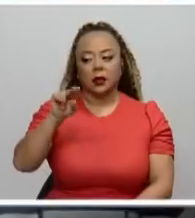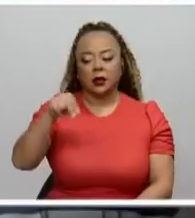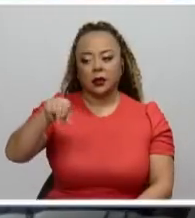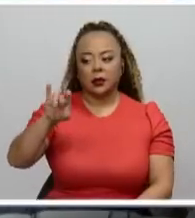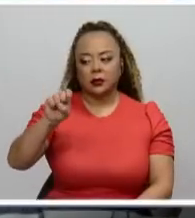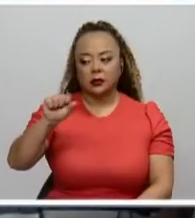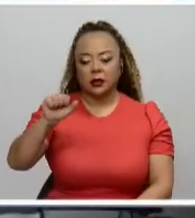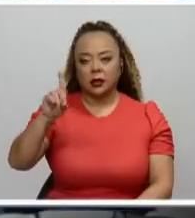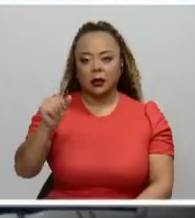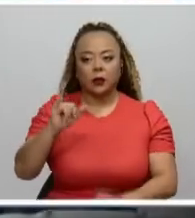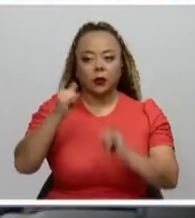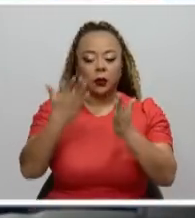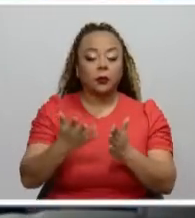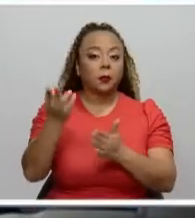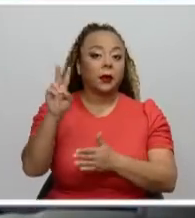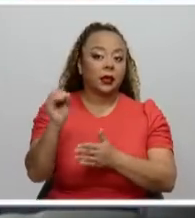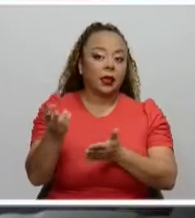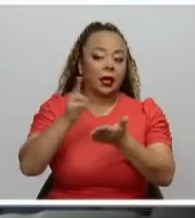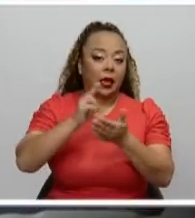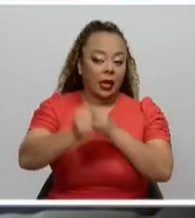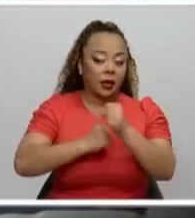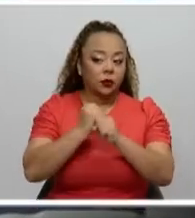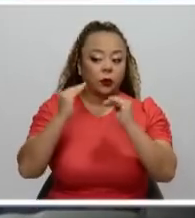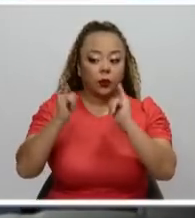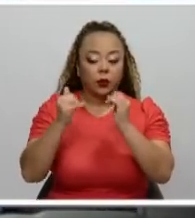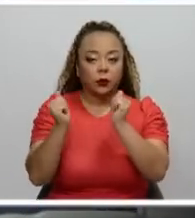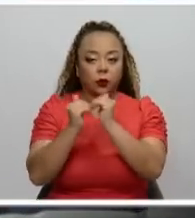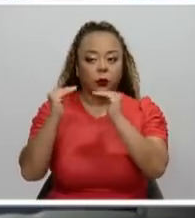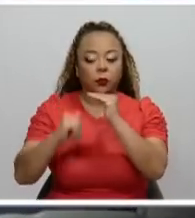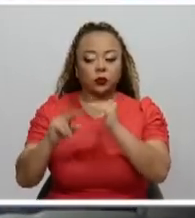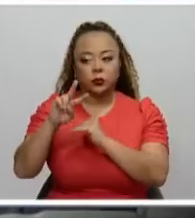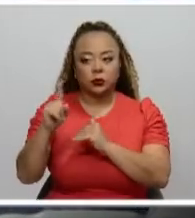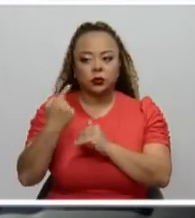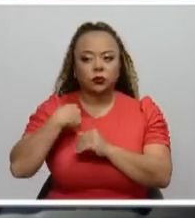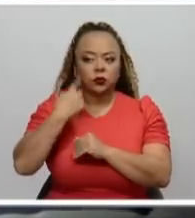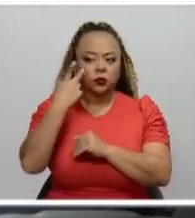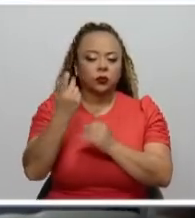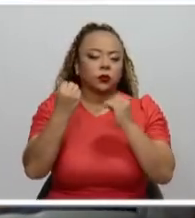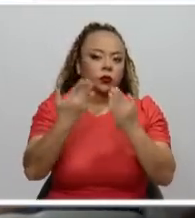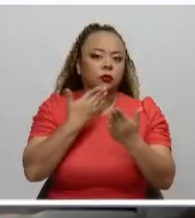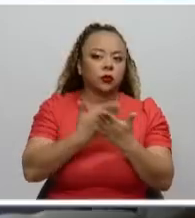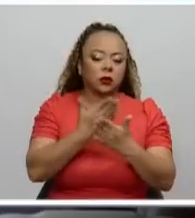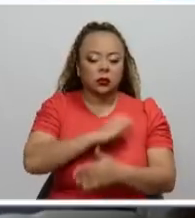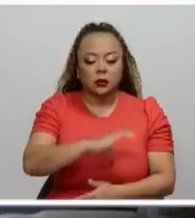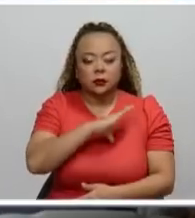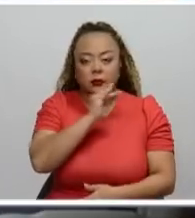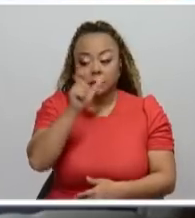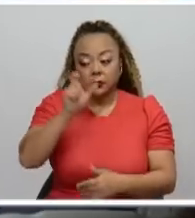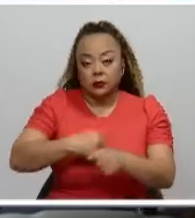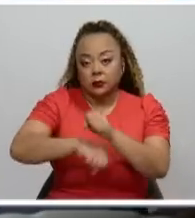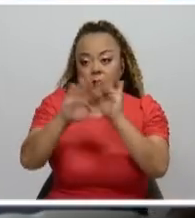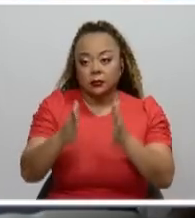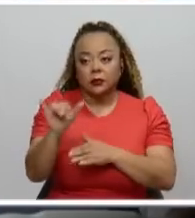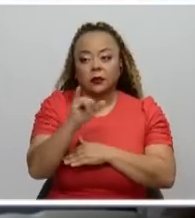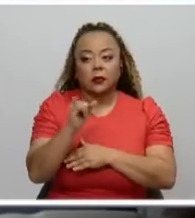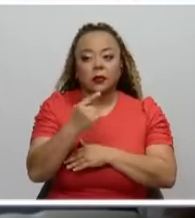veinte años contrato profesional con el Arsenal jugando con el sub 21 Miguel arteta le ha visto grandes características y creo que es un futbolista que como lo